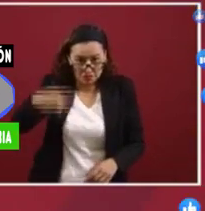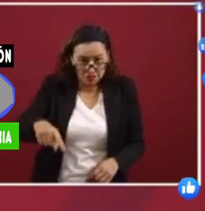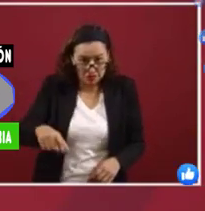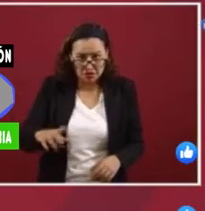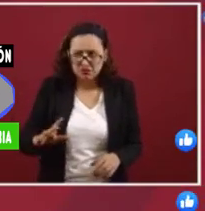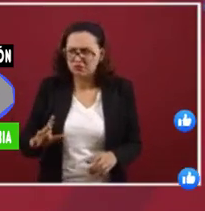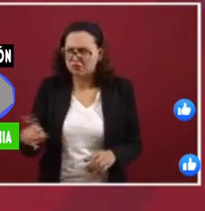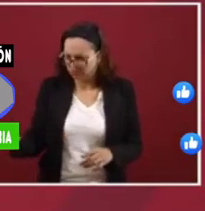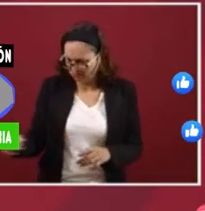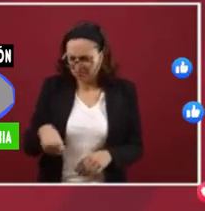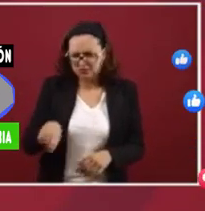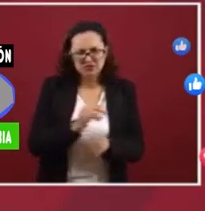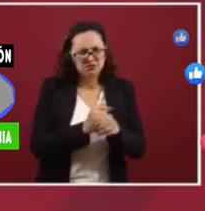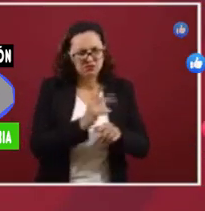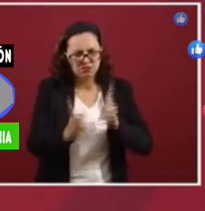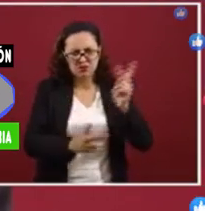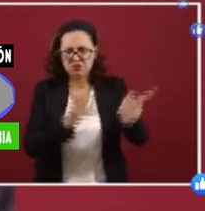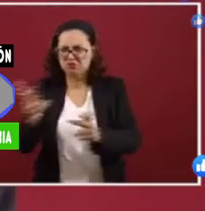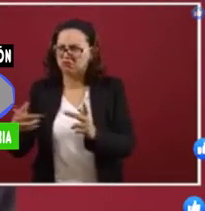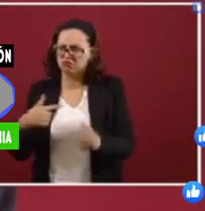eso ya se terminó